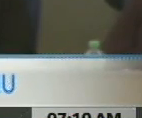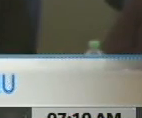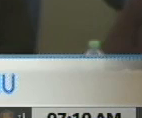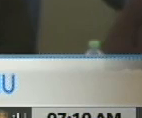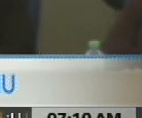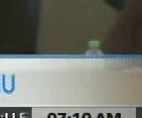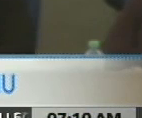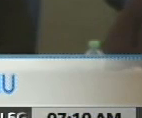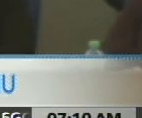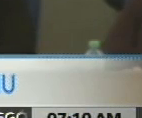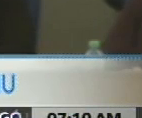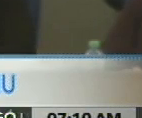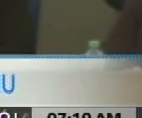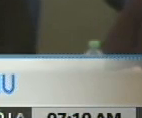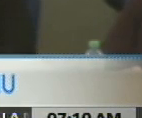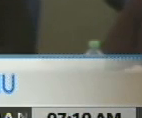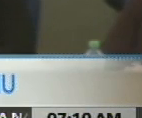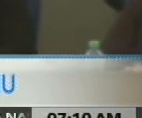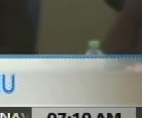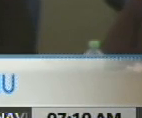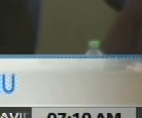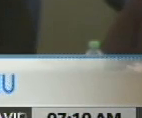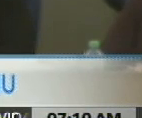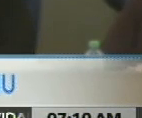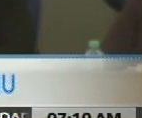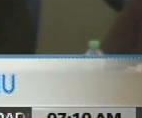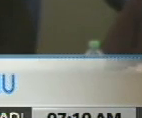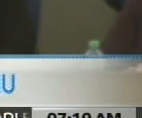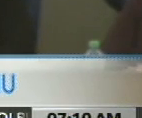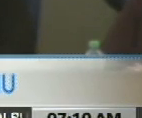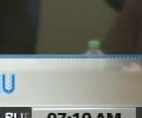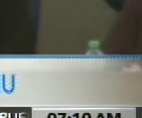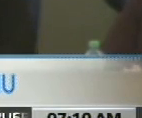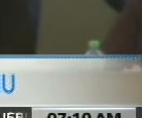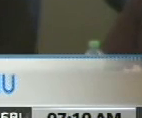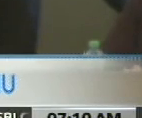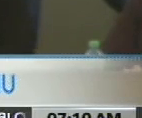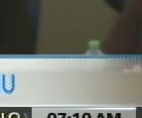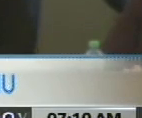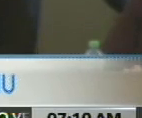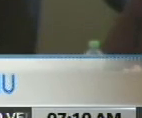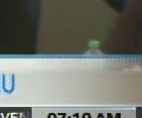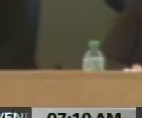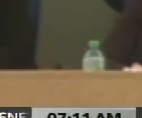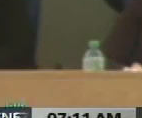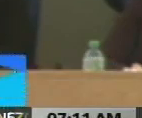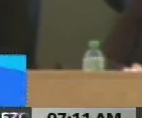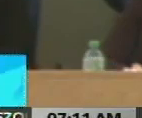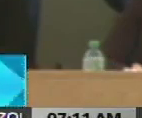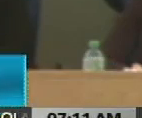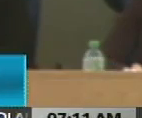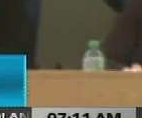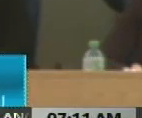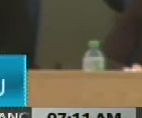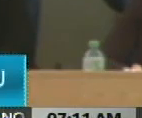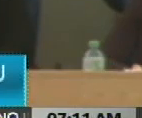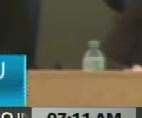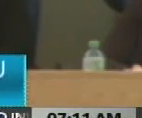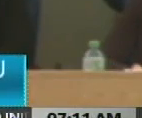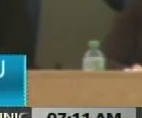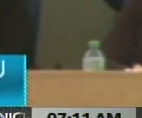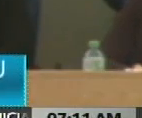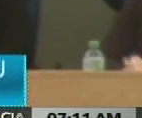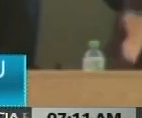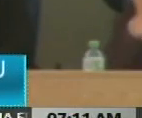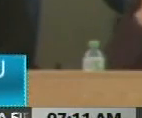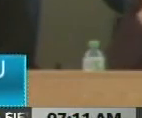participación de 198 comunidades en más de 64 actividades de consulta hasta ahora. En materia de reconocimiento al derecho